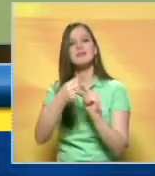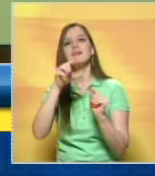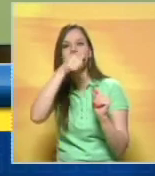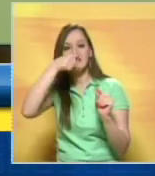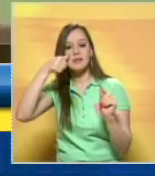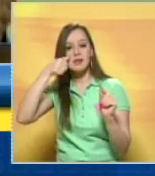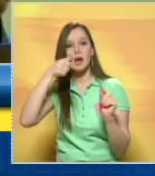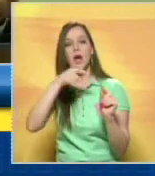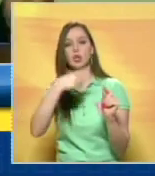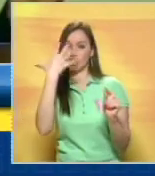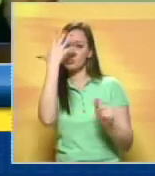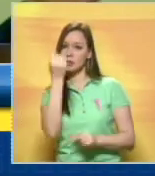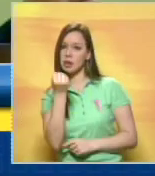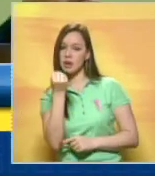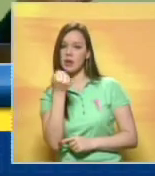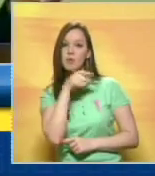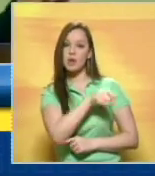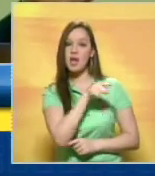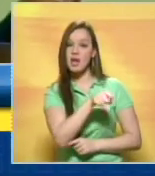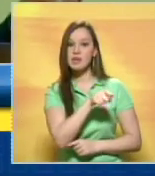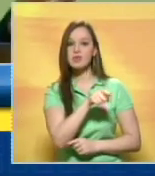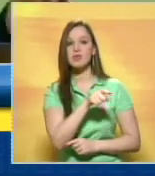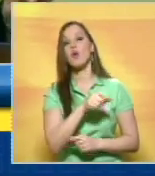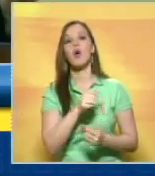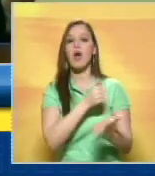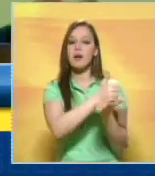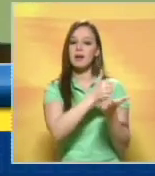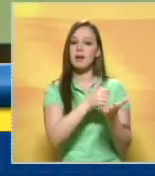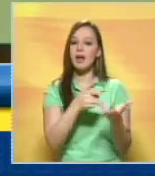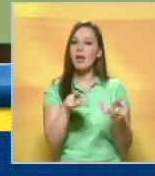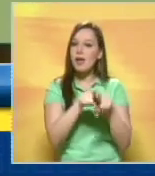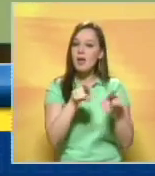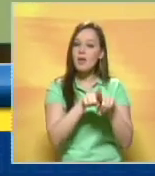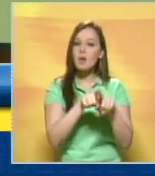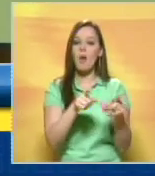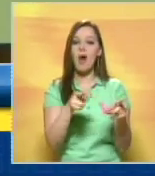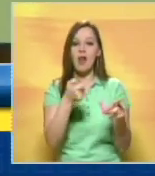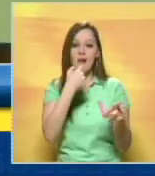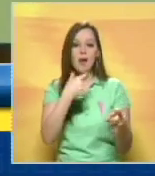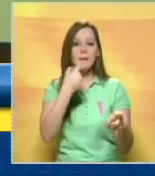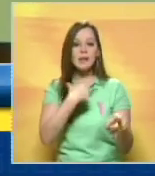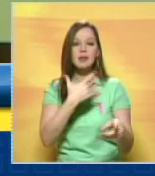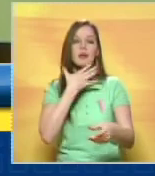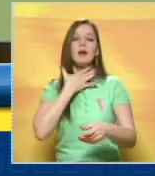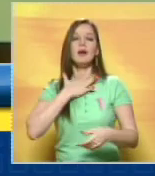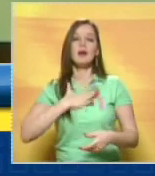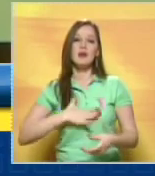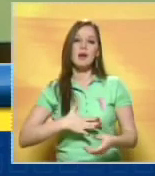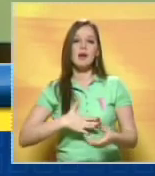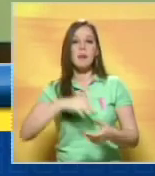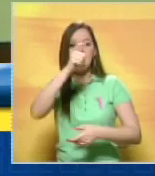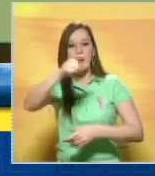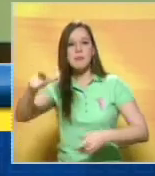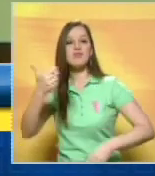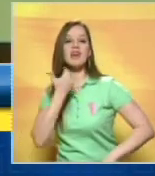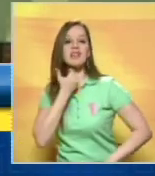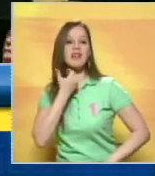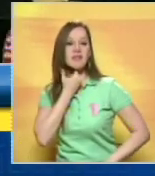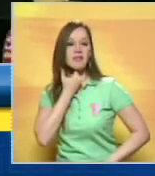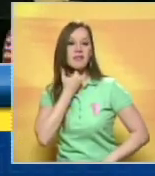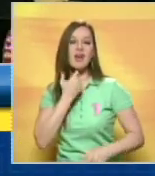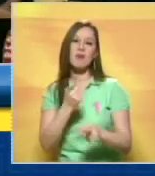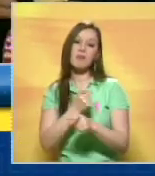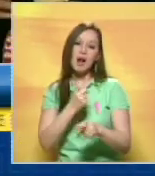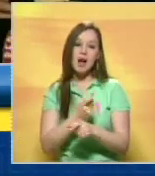La entendemos como una medida práctica, compasiva, para reducir el dolor y la ansiedad de los pacientes con enfermedades terminales.